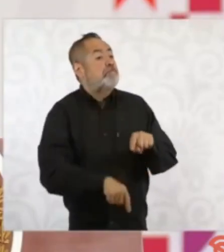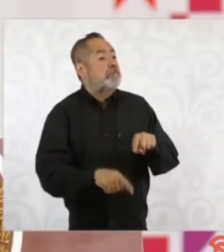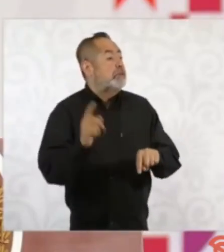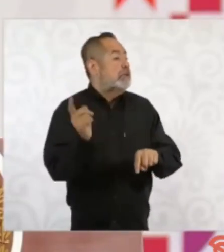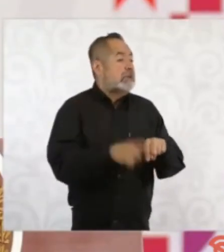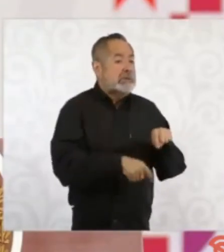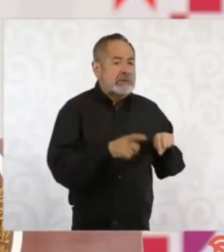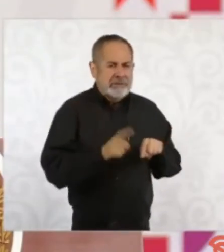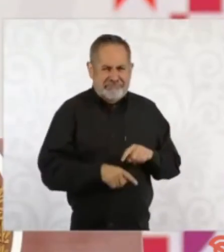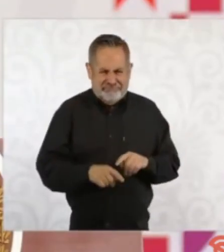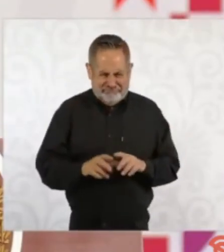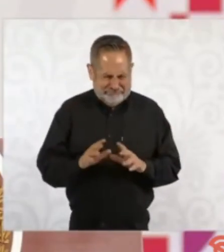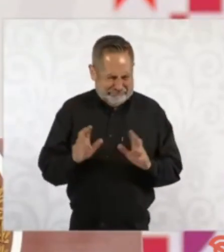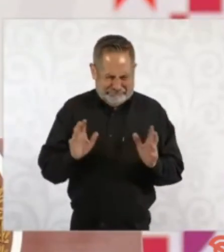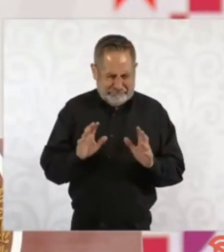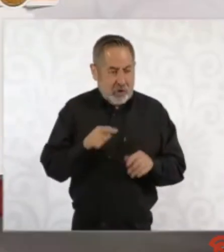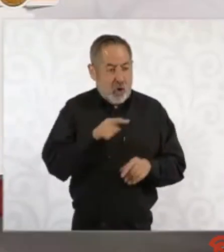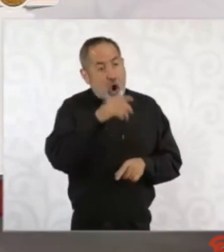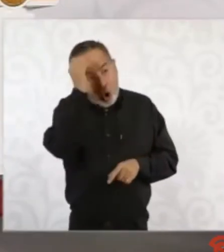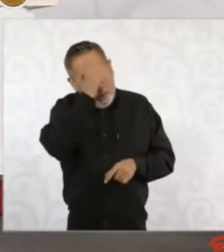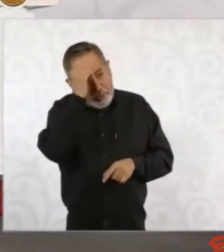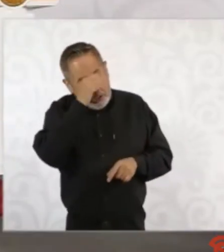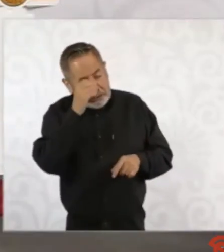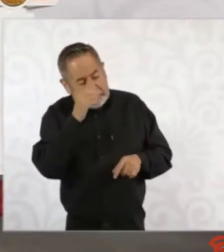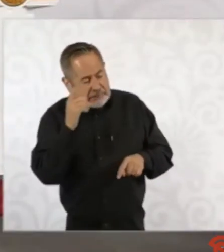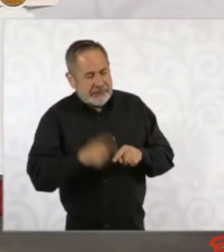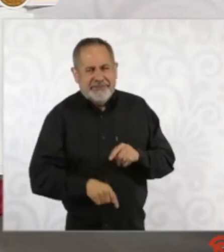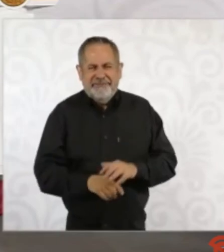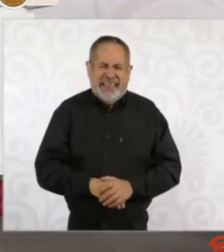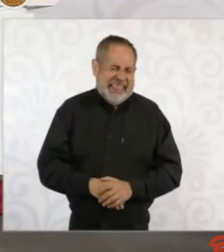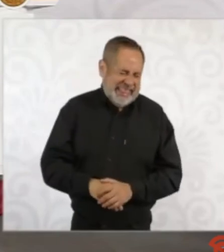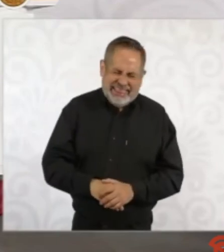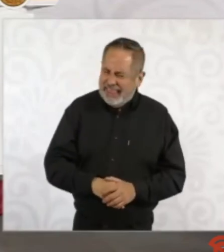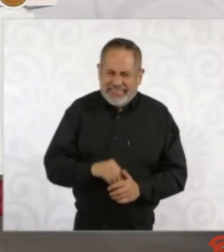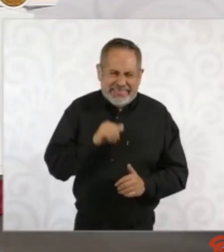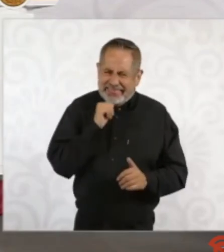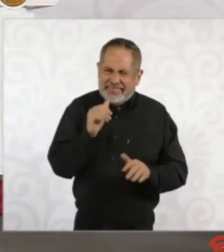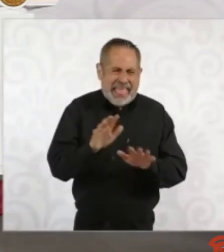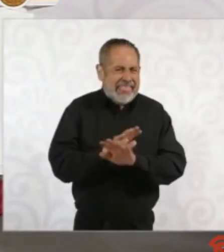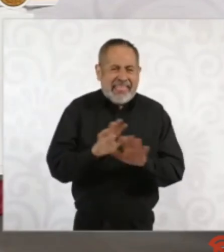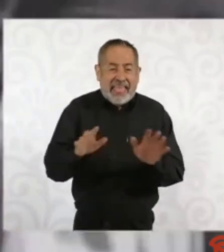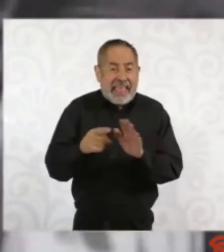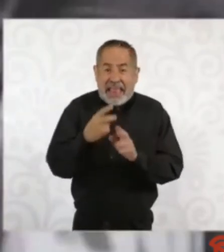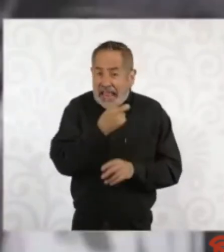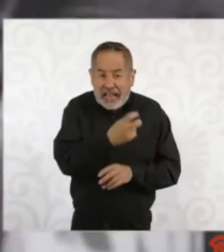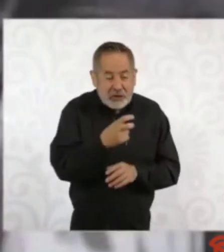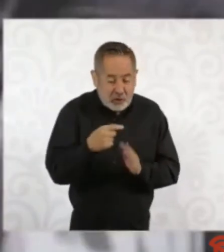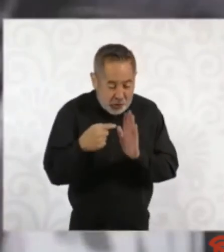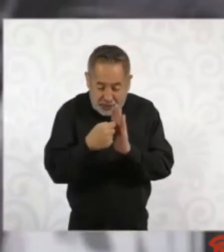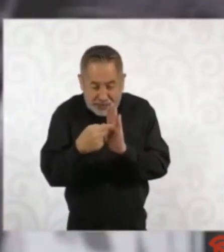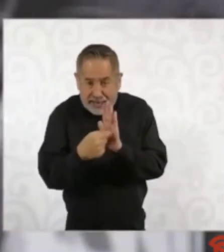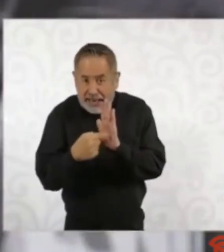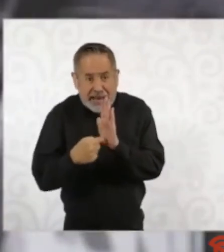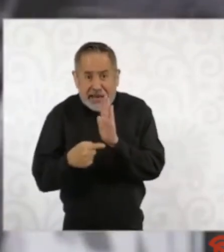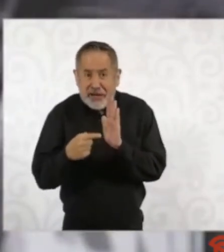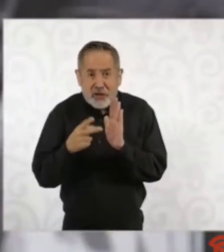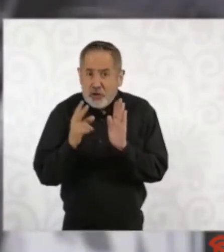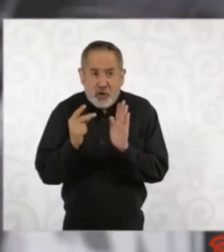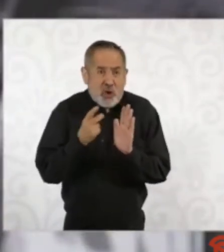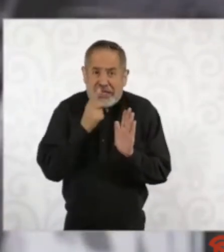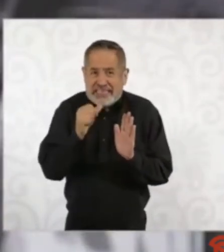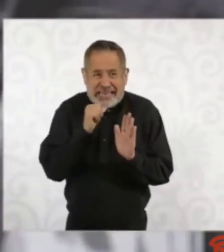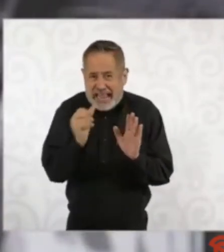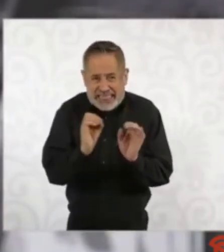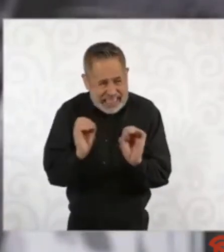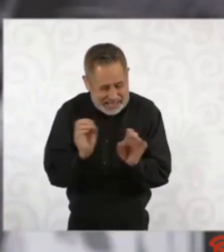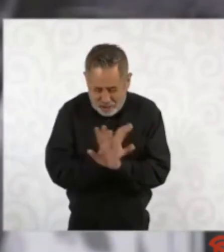pueda limitar opiniones. Nada de esto está establecido en los lineamientos. Por eso nos interesa